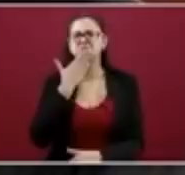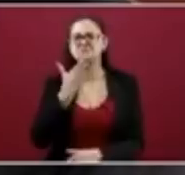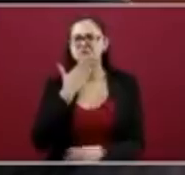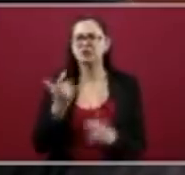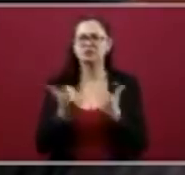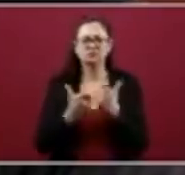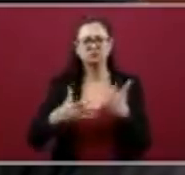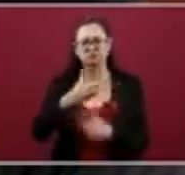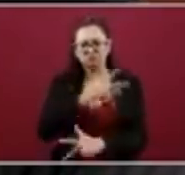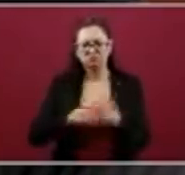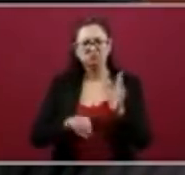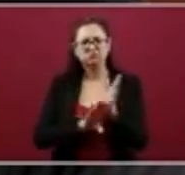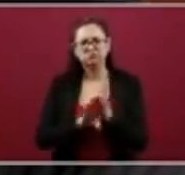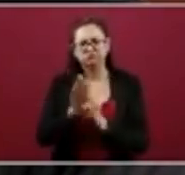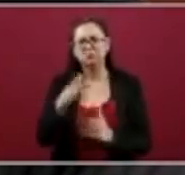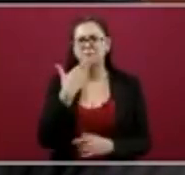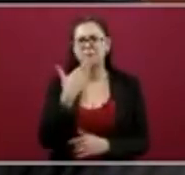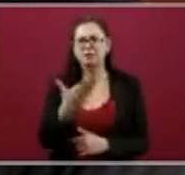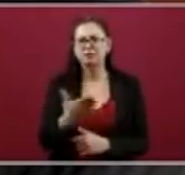economía,